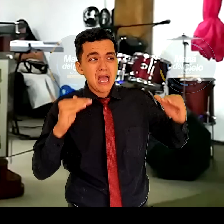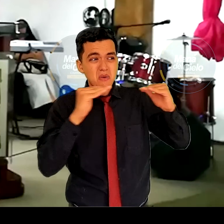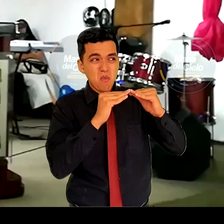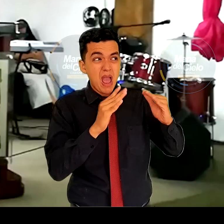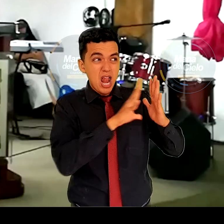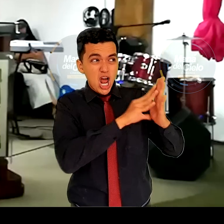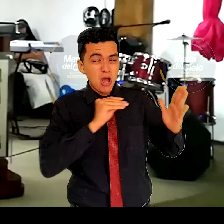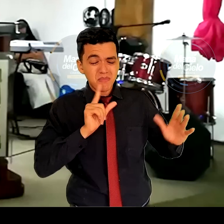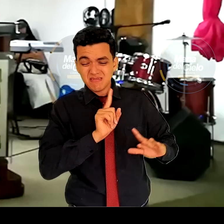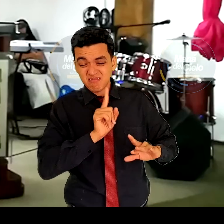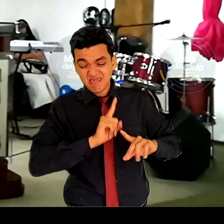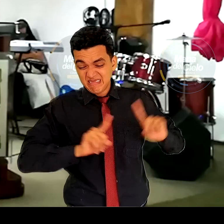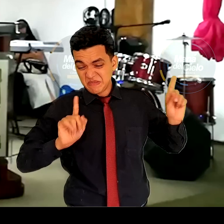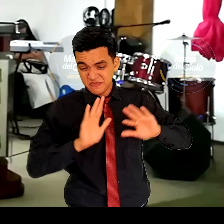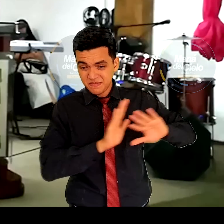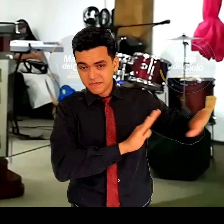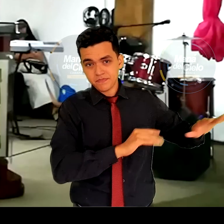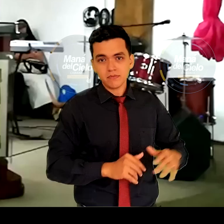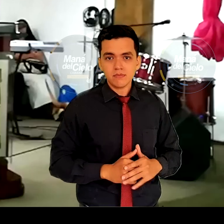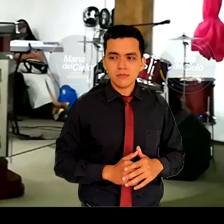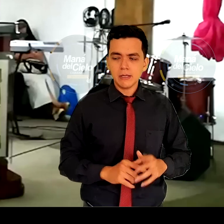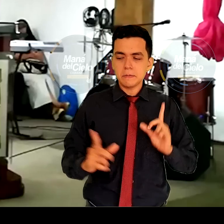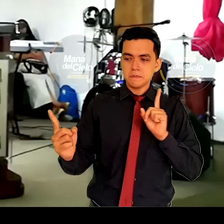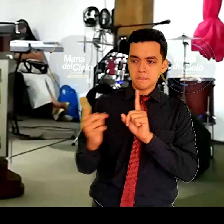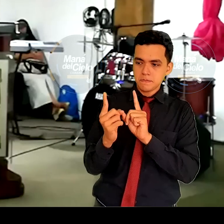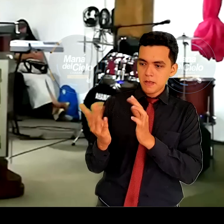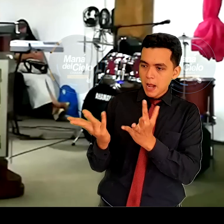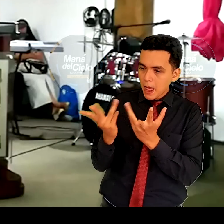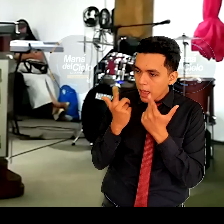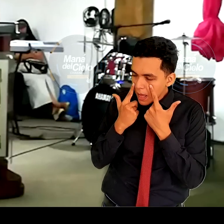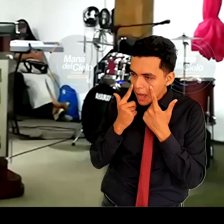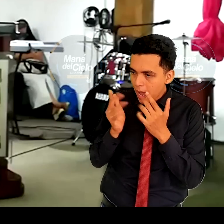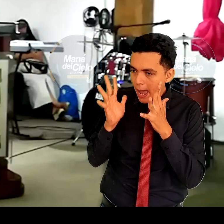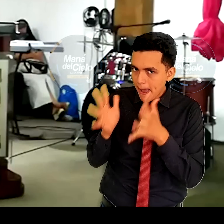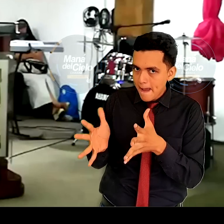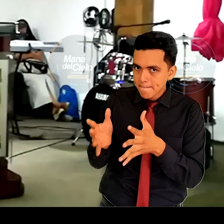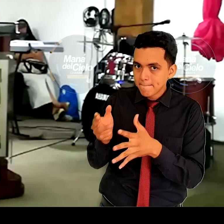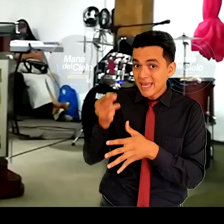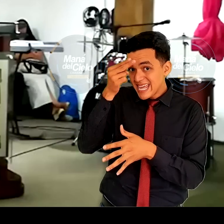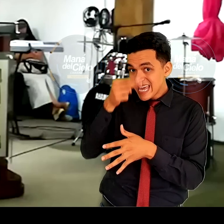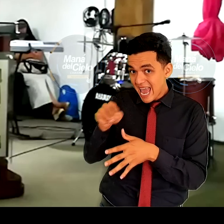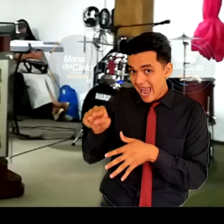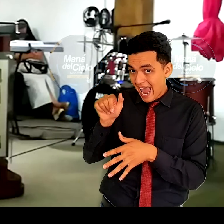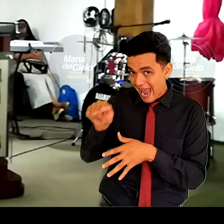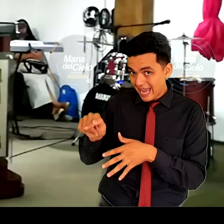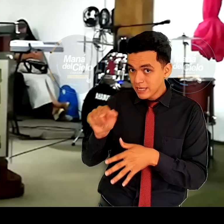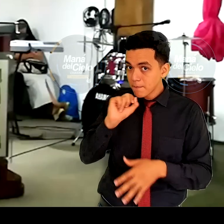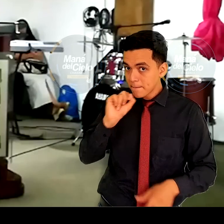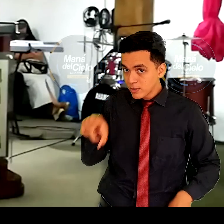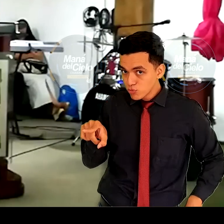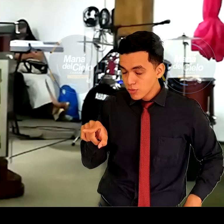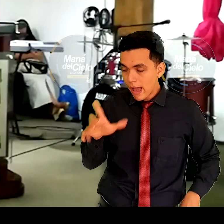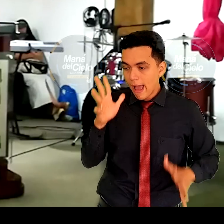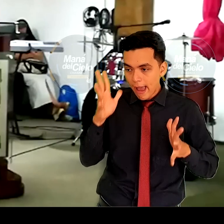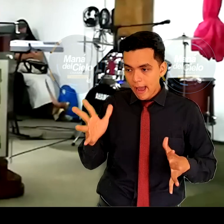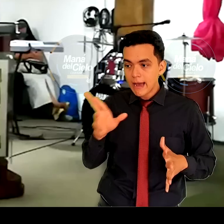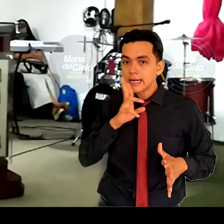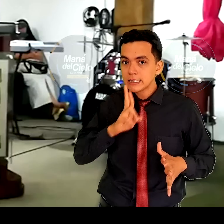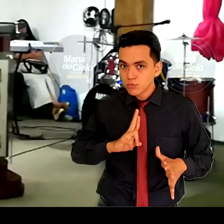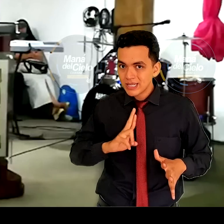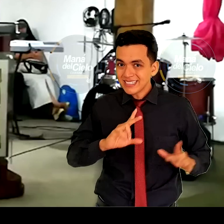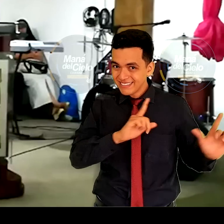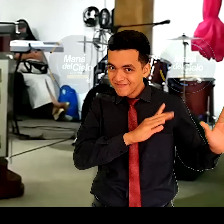demarcado. Después me fui y hablé con la mamá. Le dije: hermana, qué pena con usted, pero usted tiene la culpa de haber empujado a su hija a